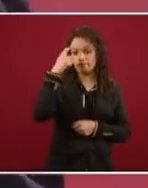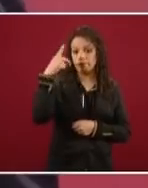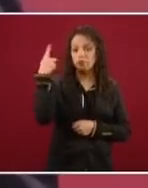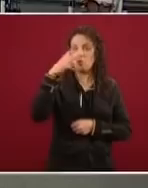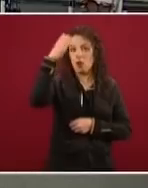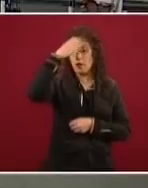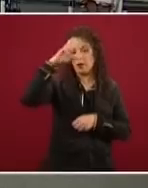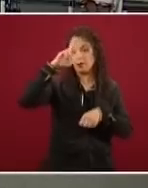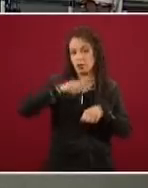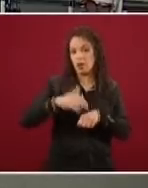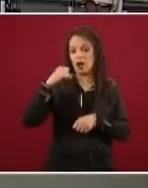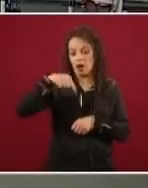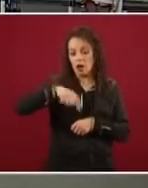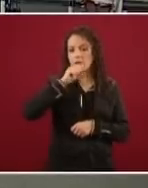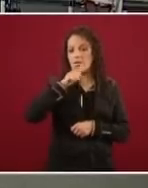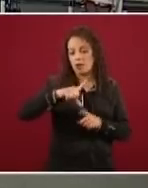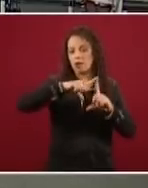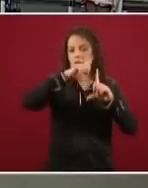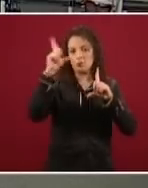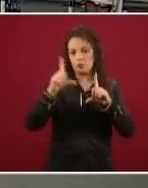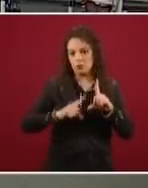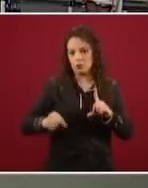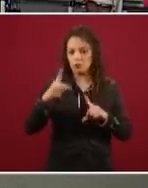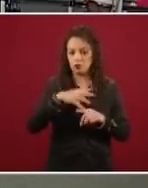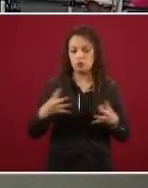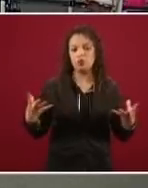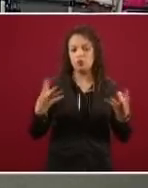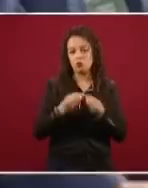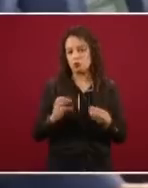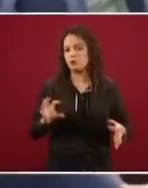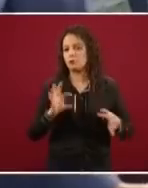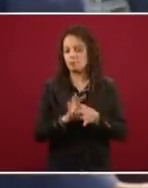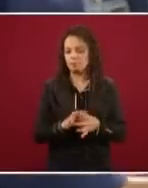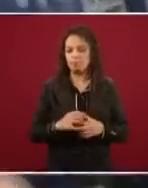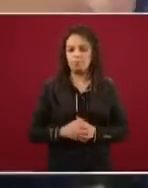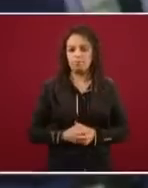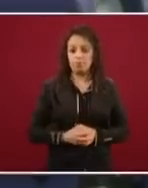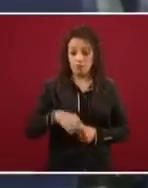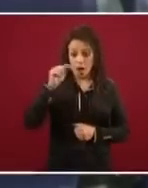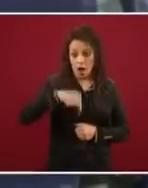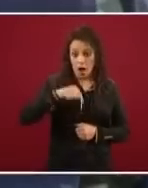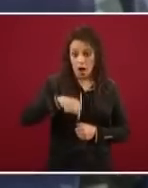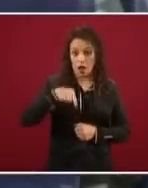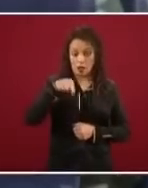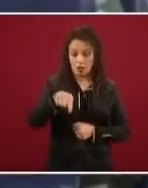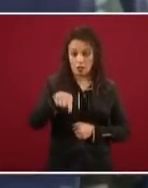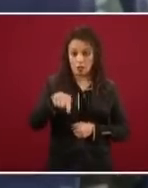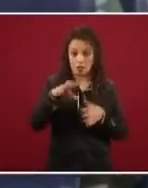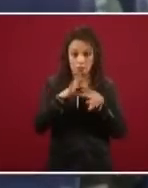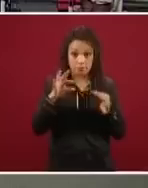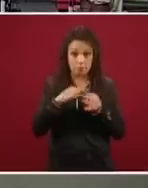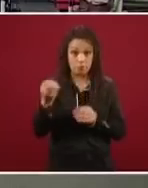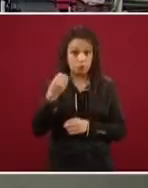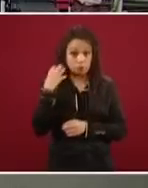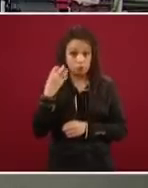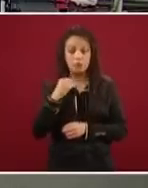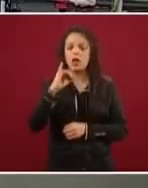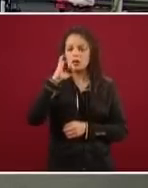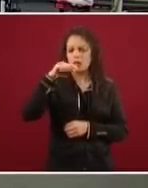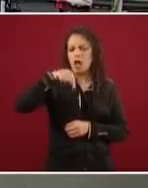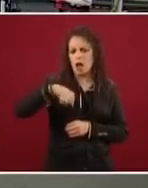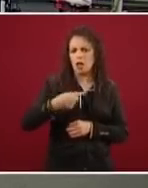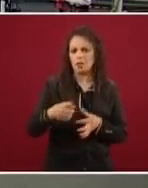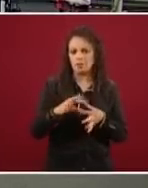pero aquí en la conferencia aquí en la conferencia así perfecto y muy bien